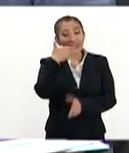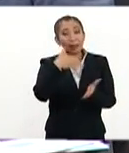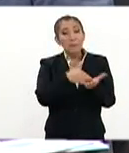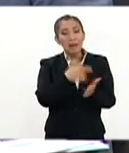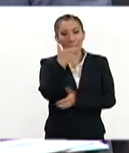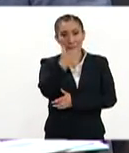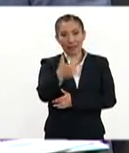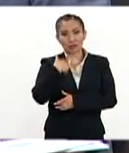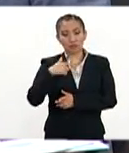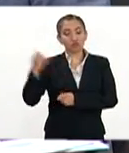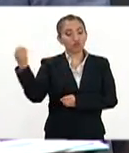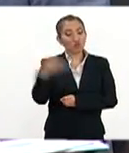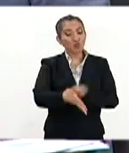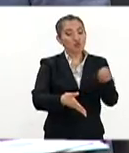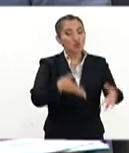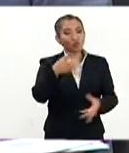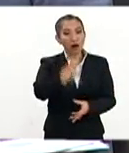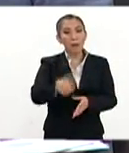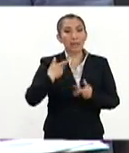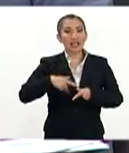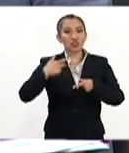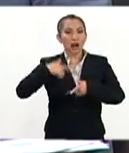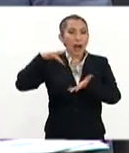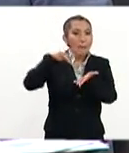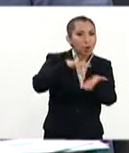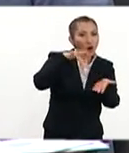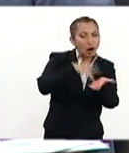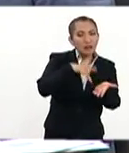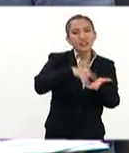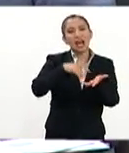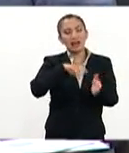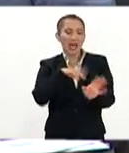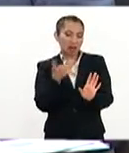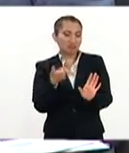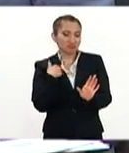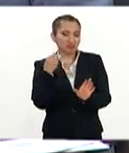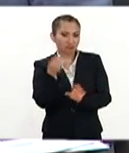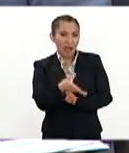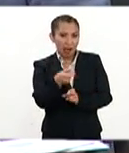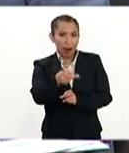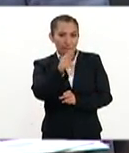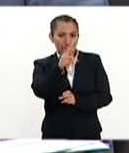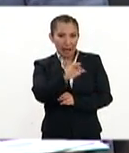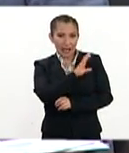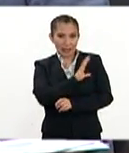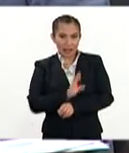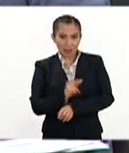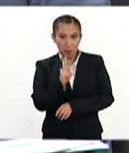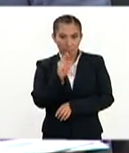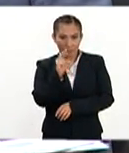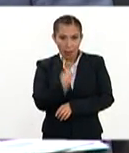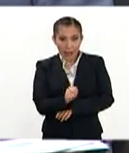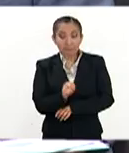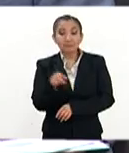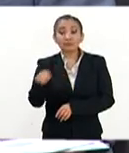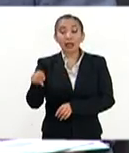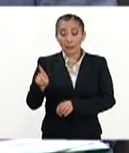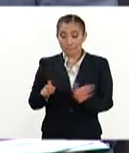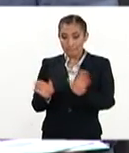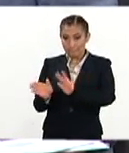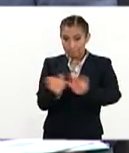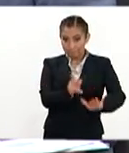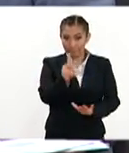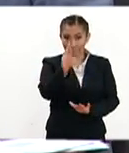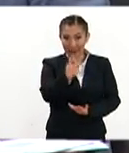mil pesos de aportaciones de militantes y simpatizantes que recibió el precandidato del PAN. El